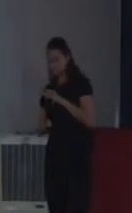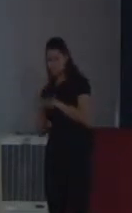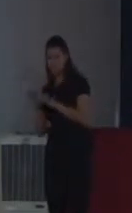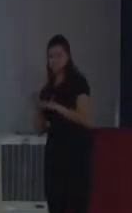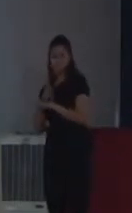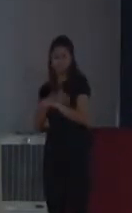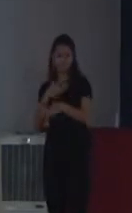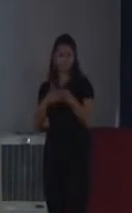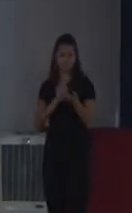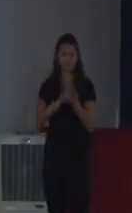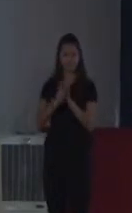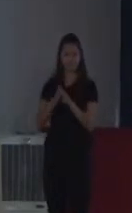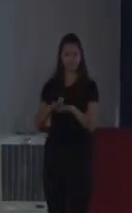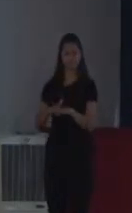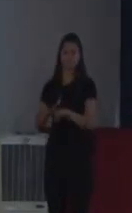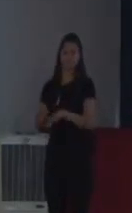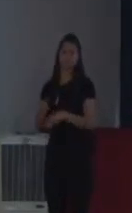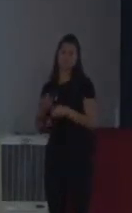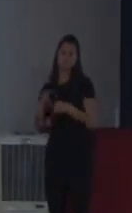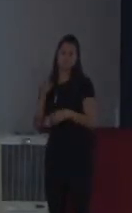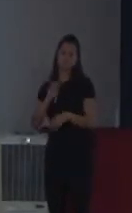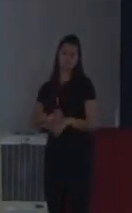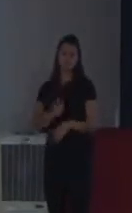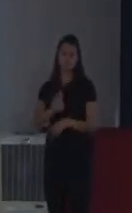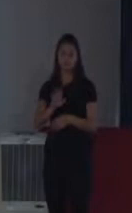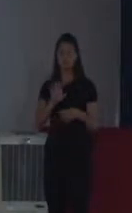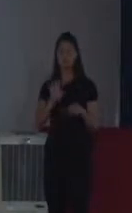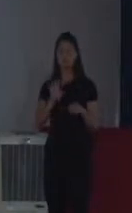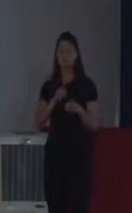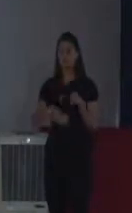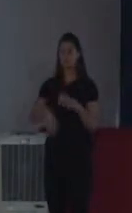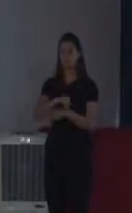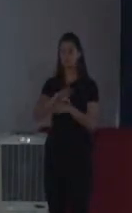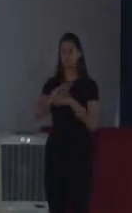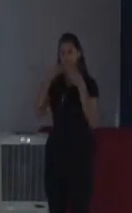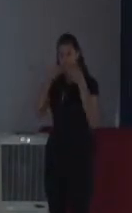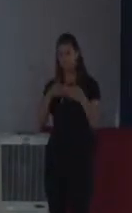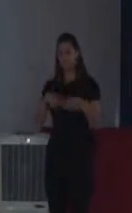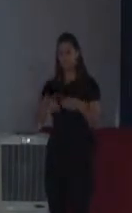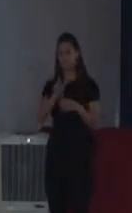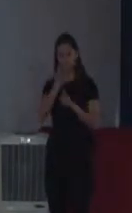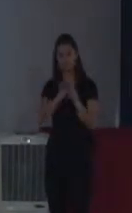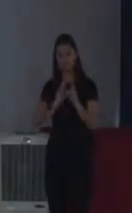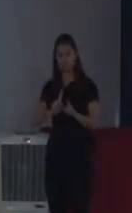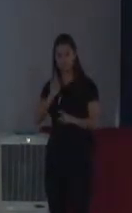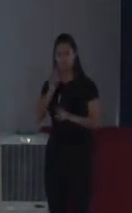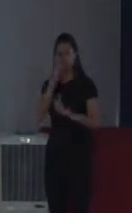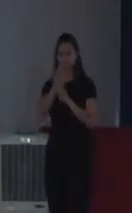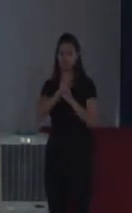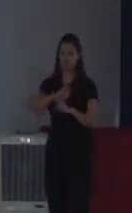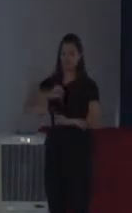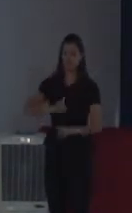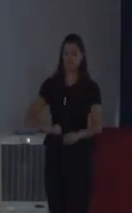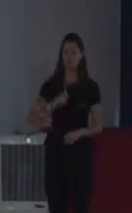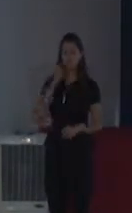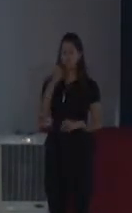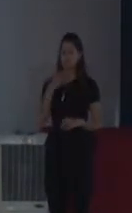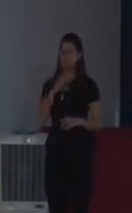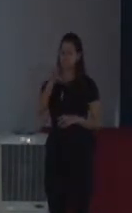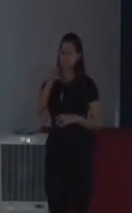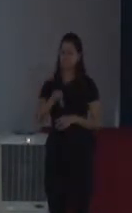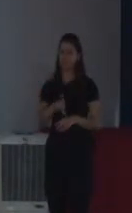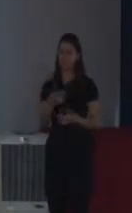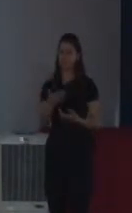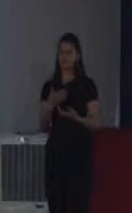paz. Lamentablemente la población con discapacidad como sujeto político, como sujeto de derechos, estaba un poco mal